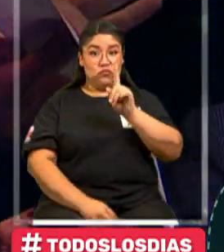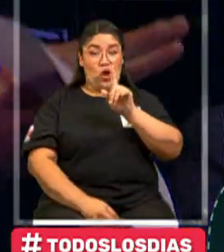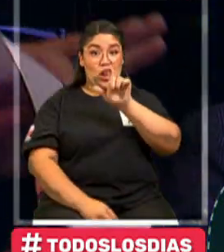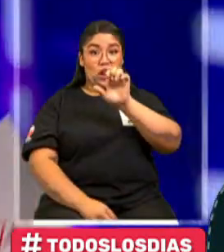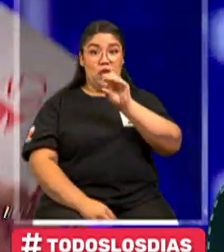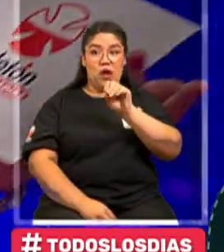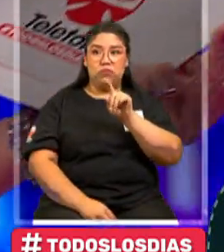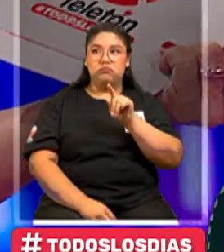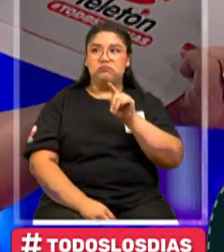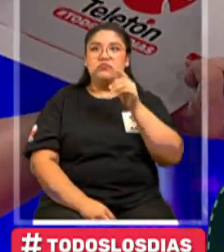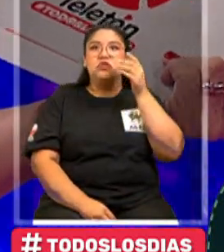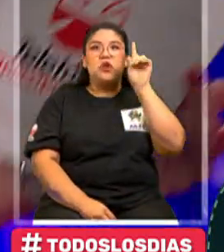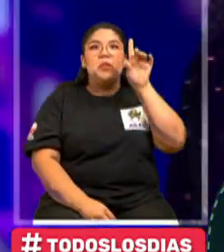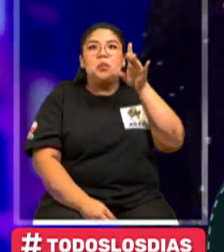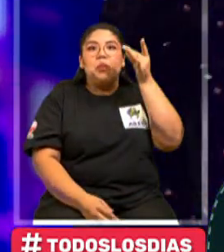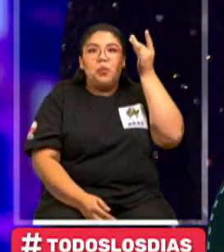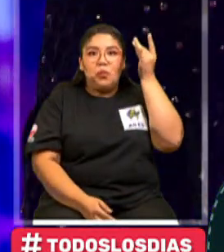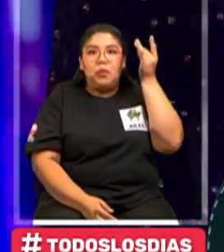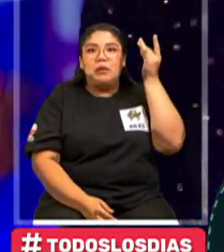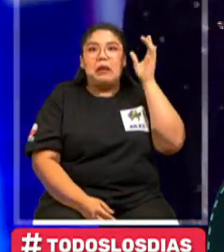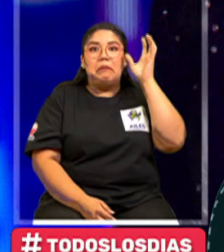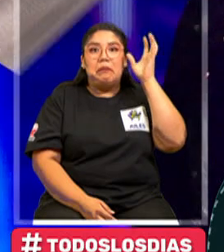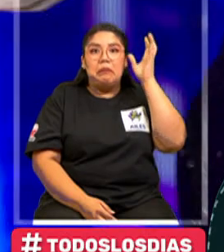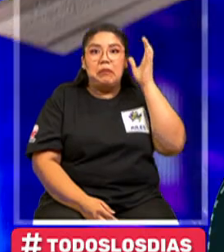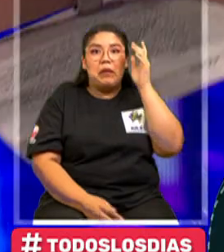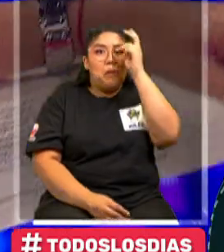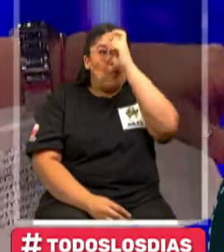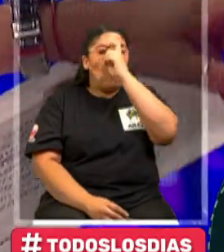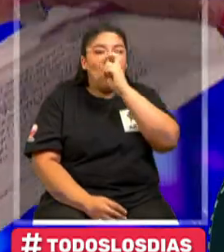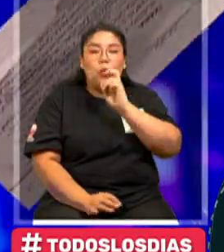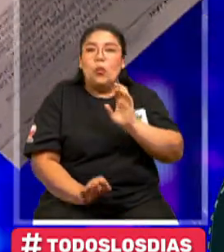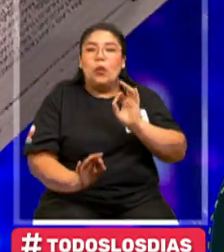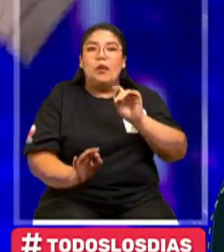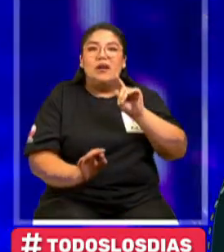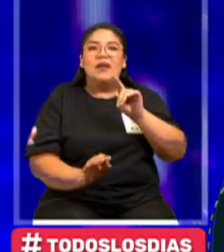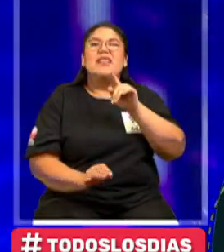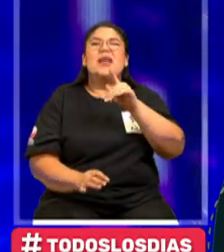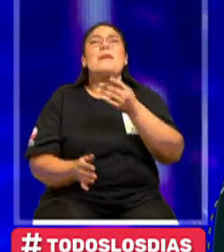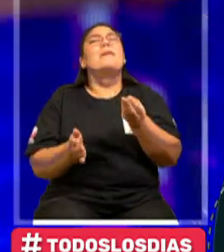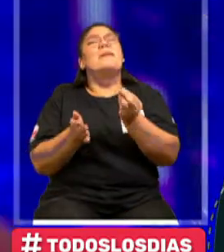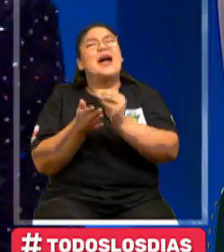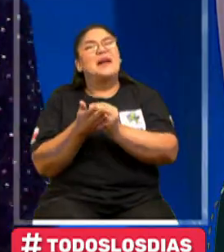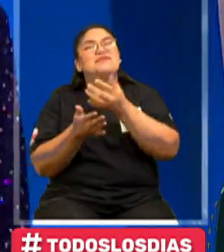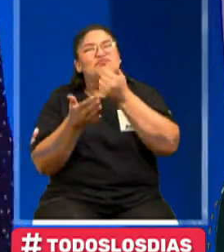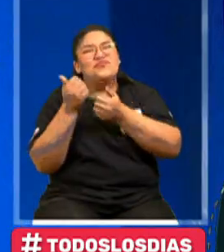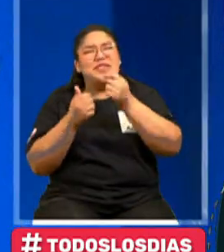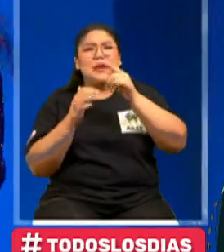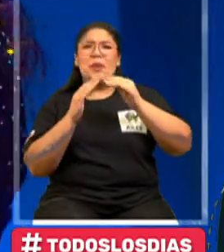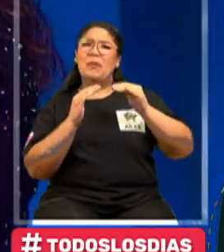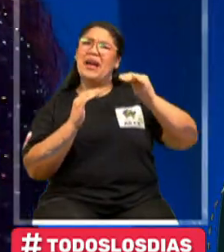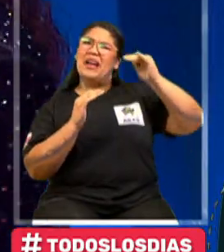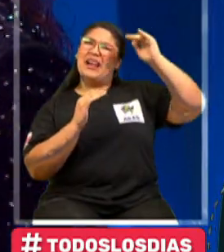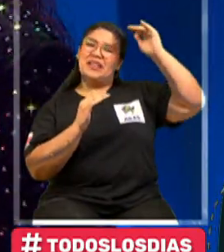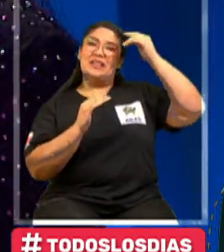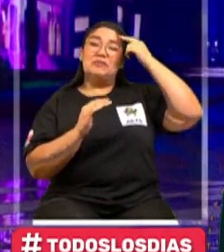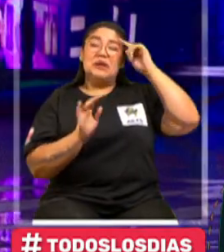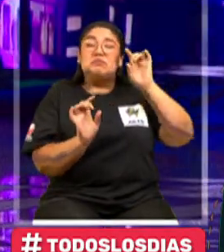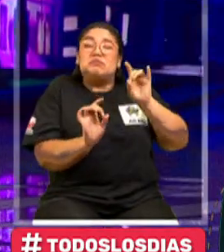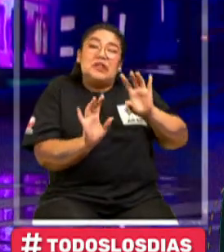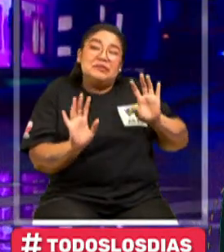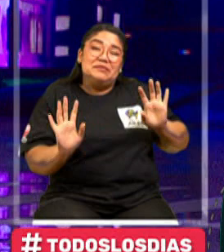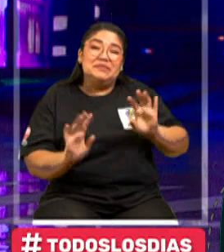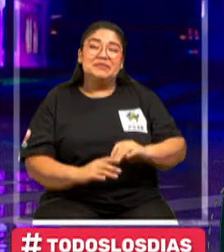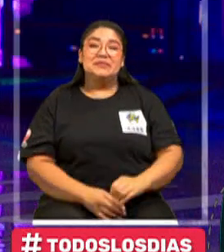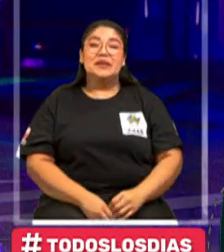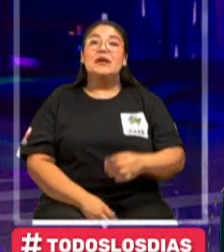Increíble. No, a mí también me costó reconocerlos de lejos. Lo que pasa es que a Repe le dieron más leche, sí, porque creció un poco más. Creció un poco pero aparte de eso... Sí.